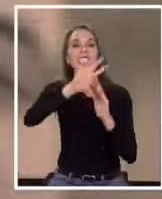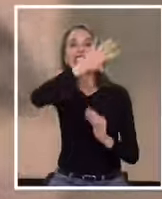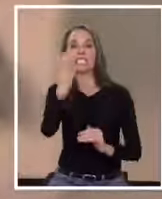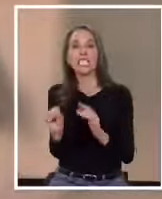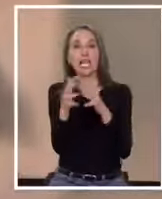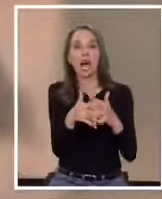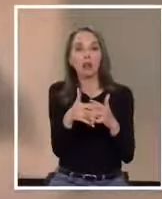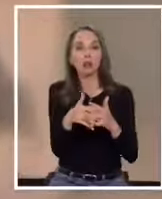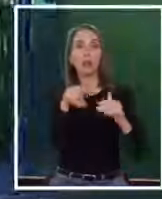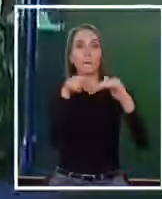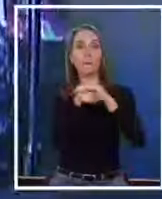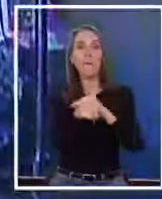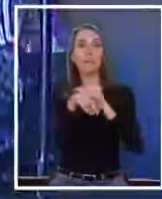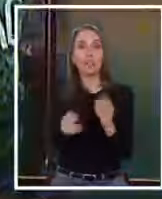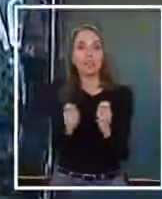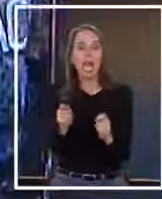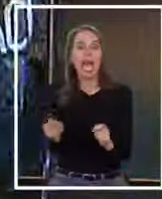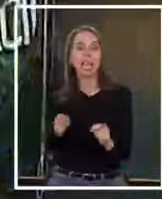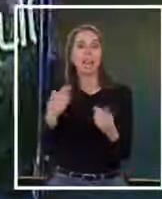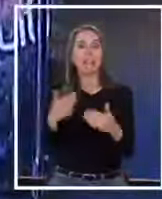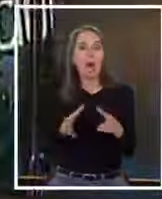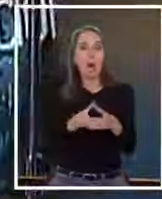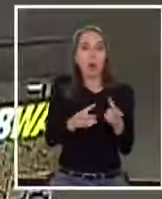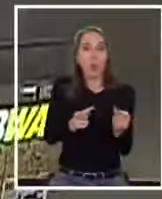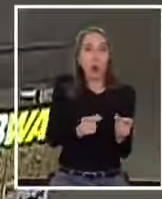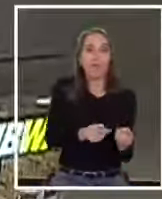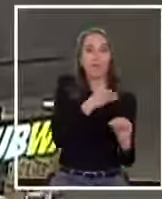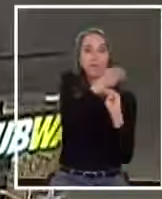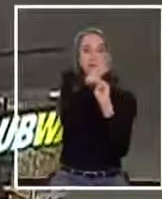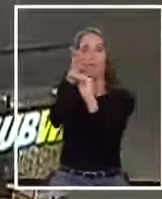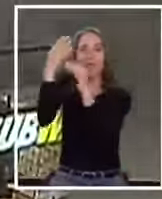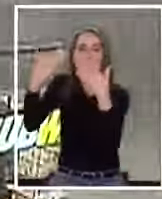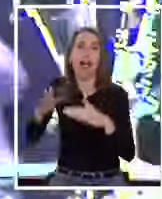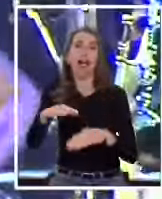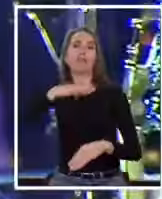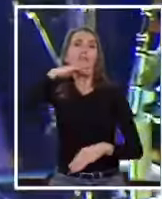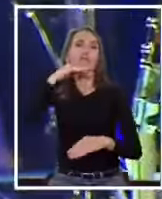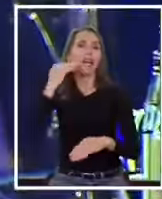hasta en el metro. Casi no hay sitio donde los Jaivas no hayan estado.